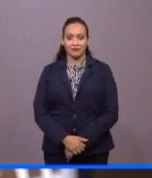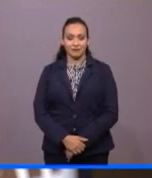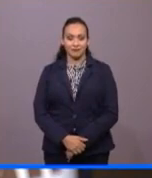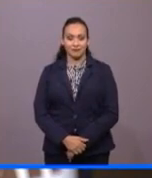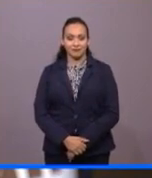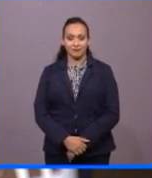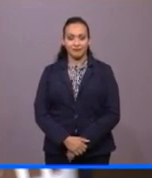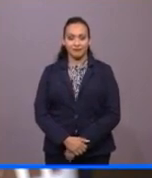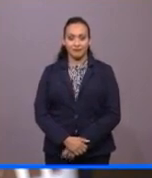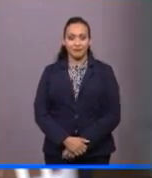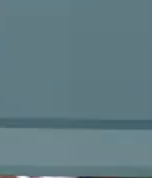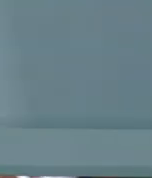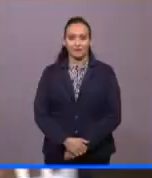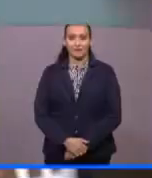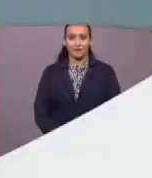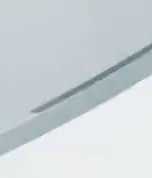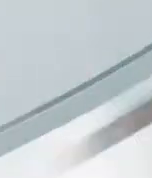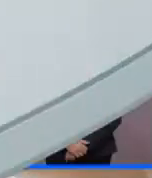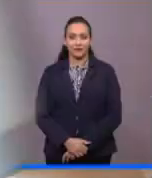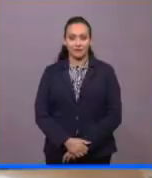Óscar González.